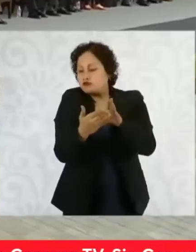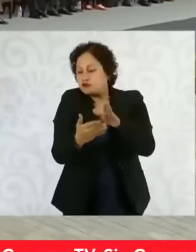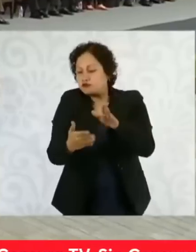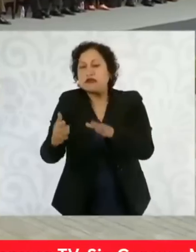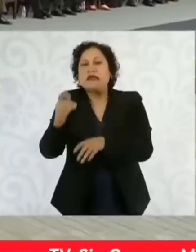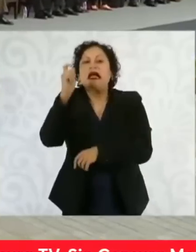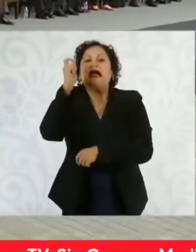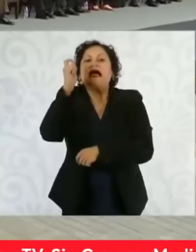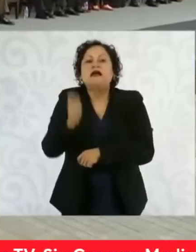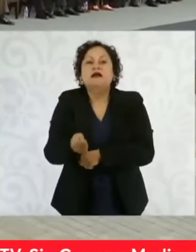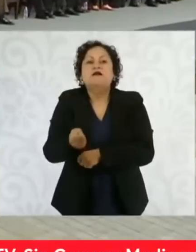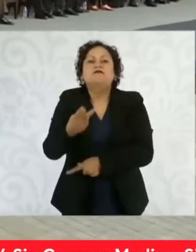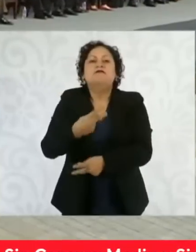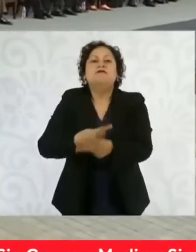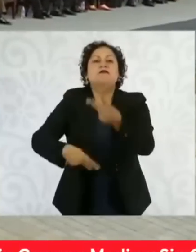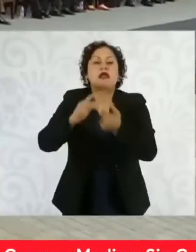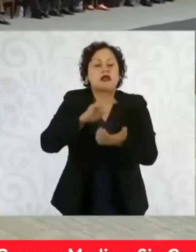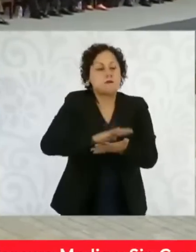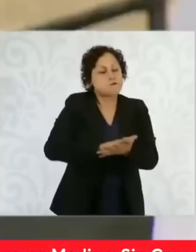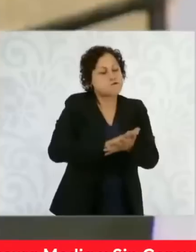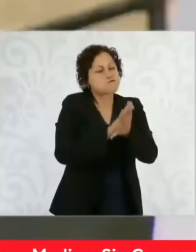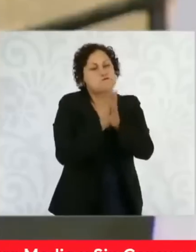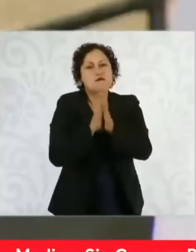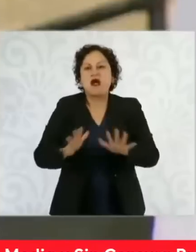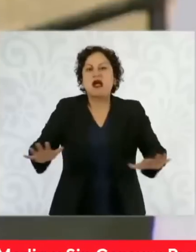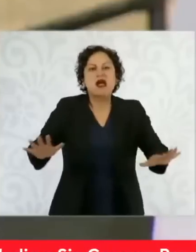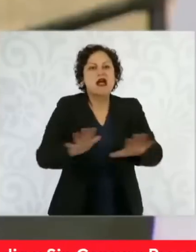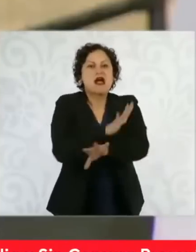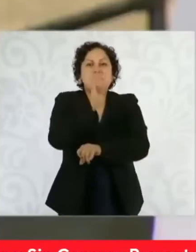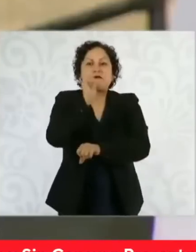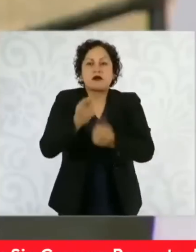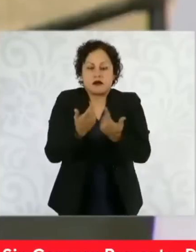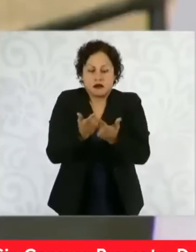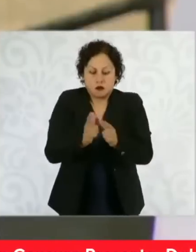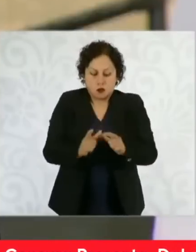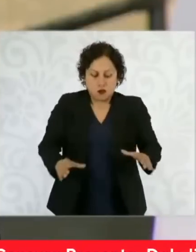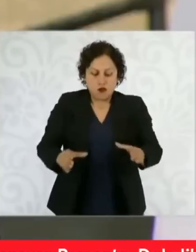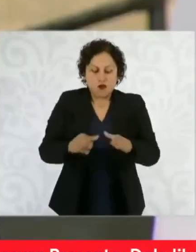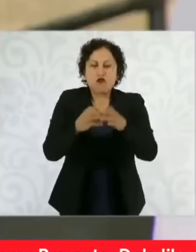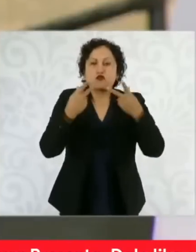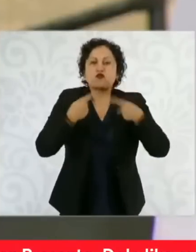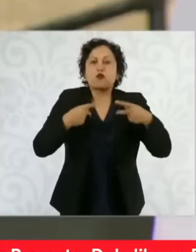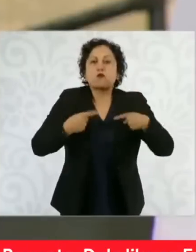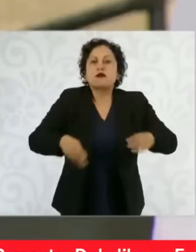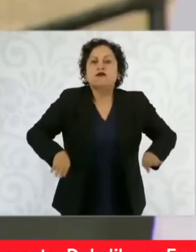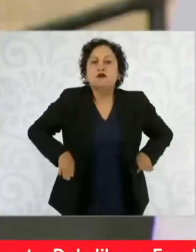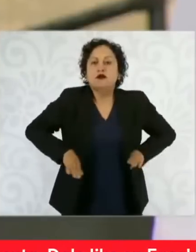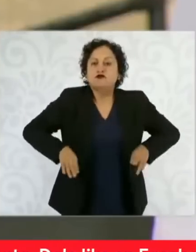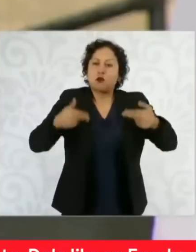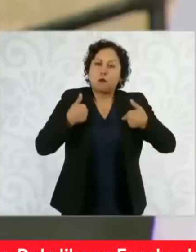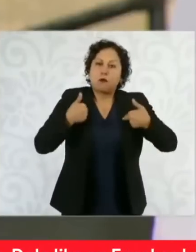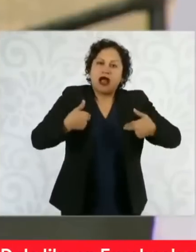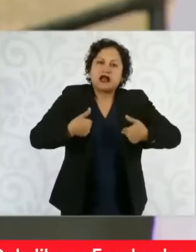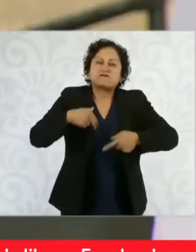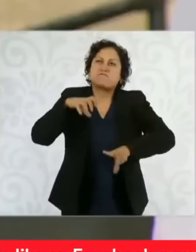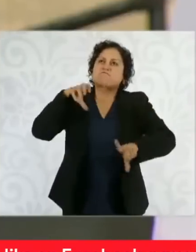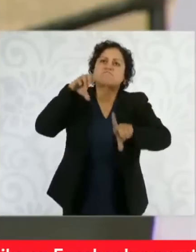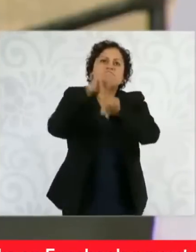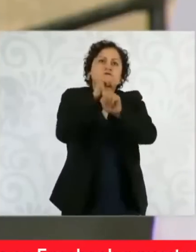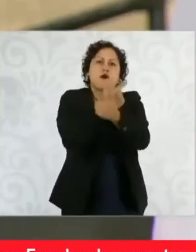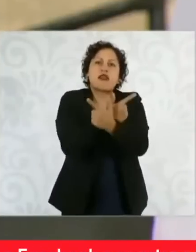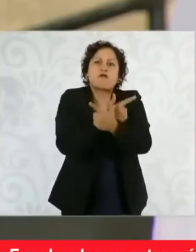segunda transformación, guiada por una generación de humanistas, libertarios, con amor a su